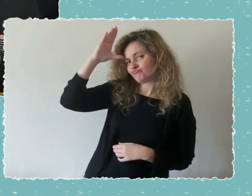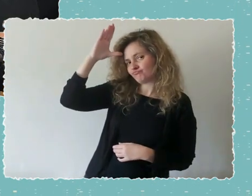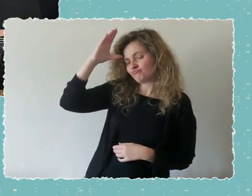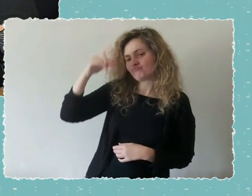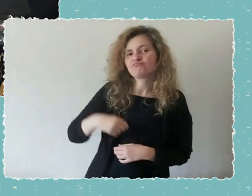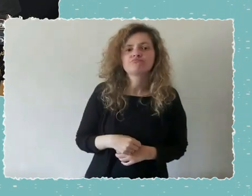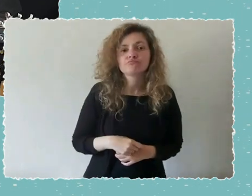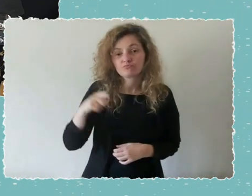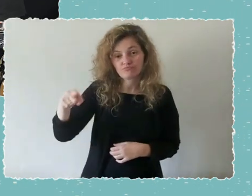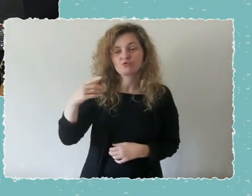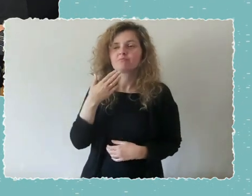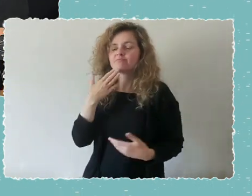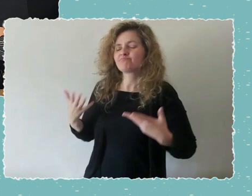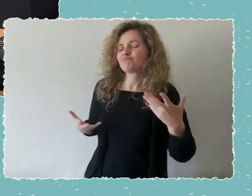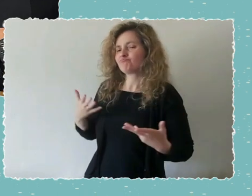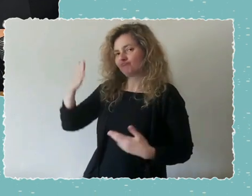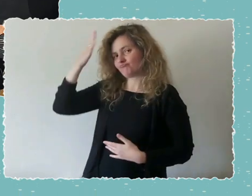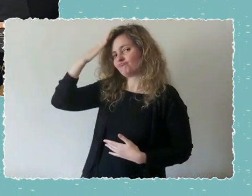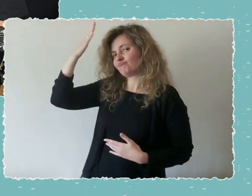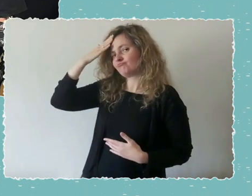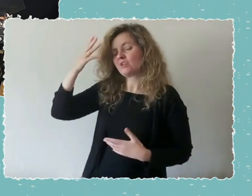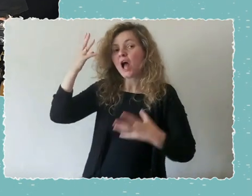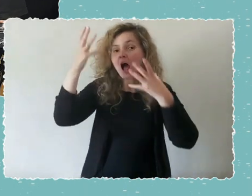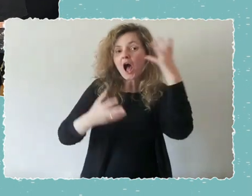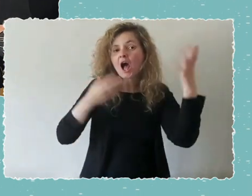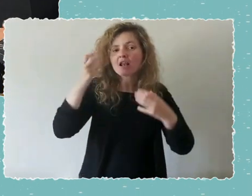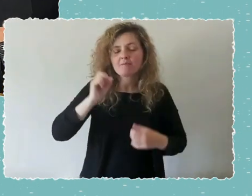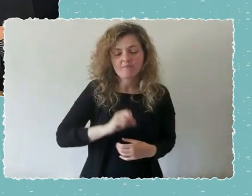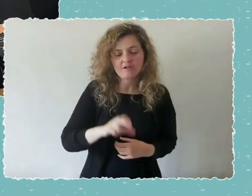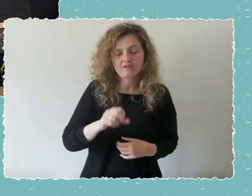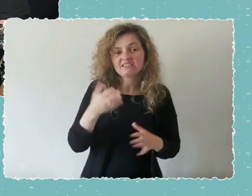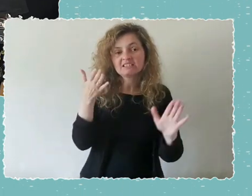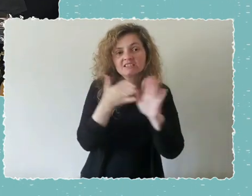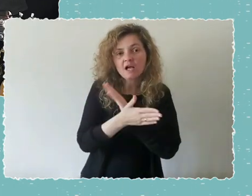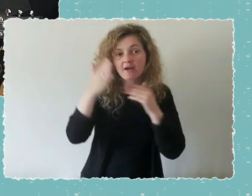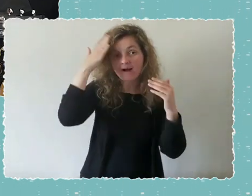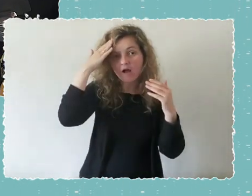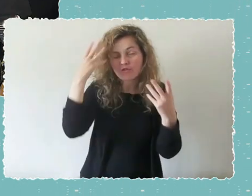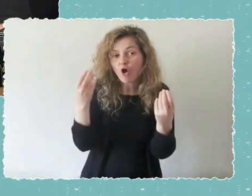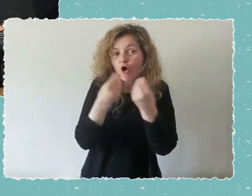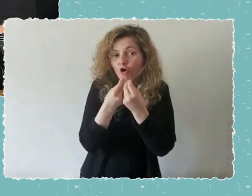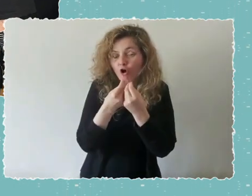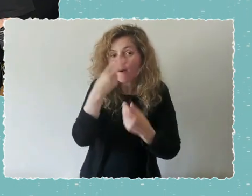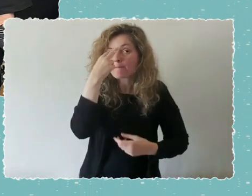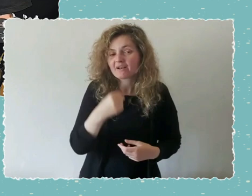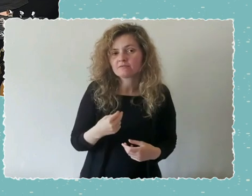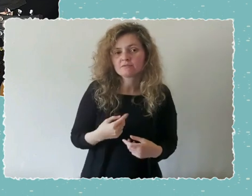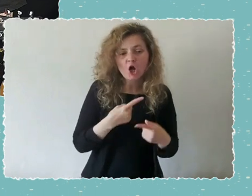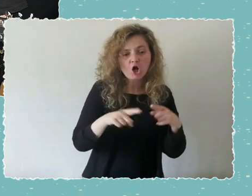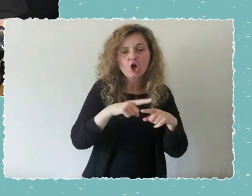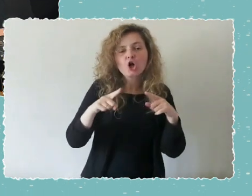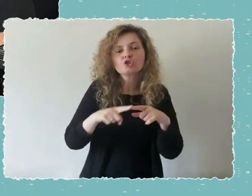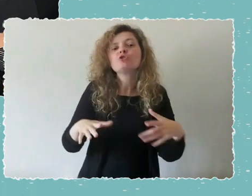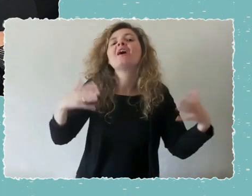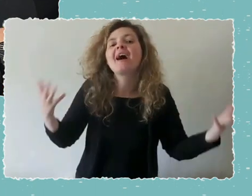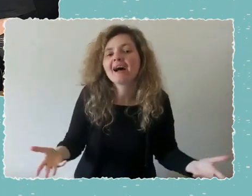que presume de chencha. Que animal o que anda siempre coste una cabeza. ¡Qué cosa